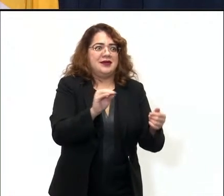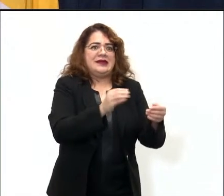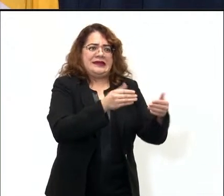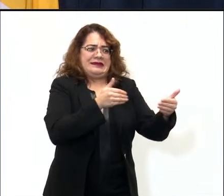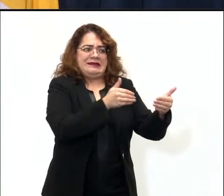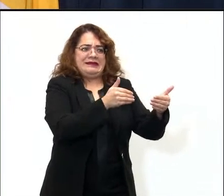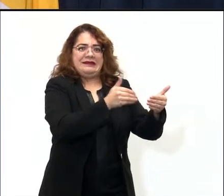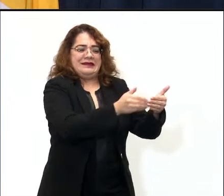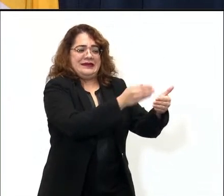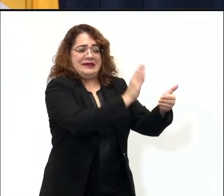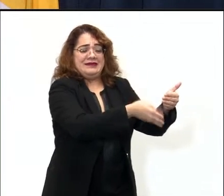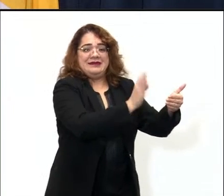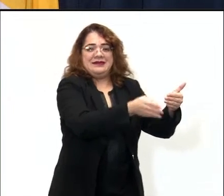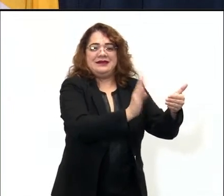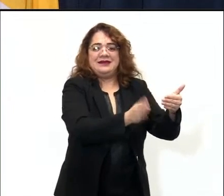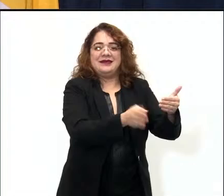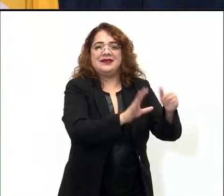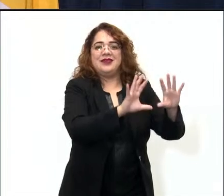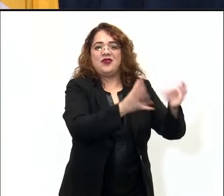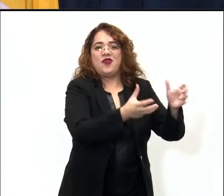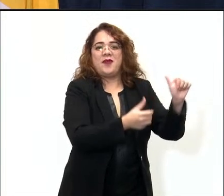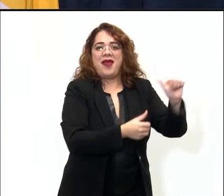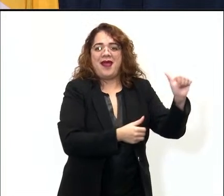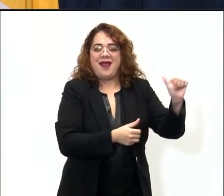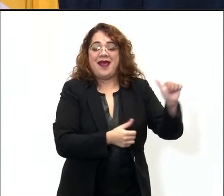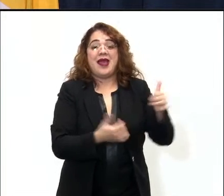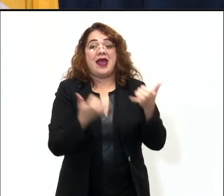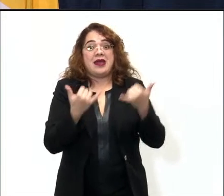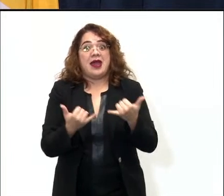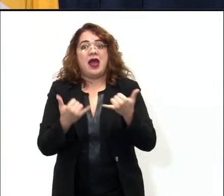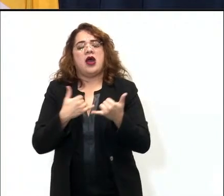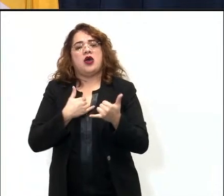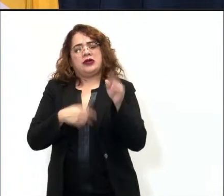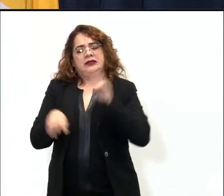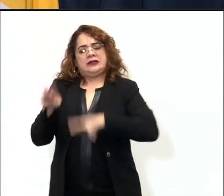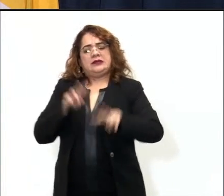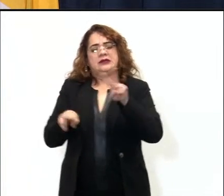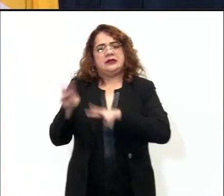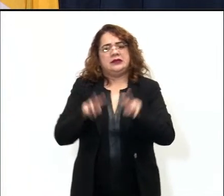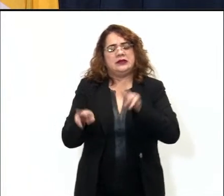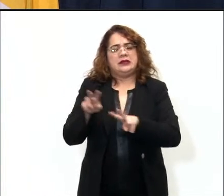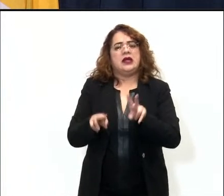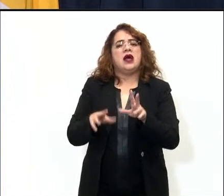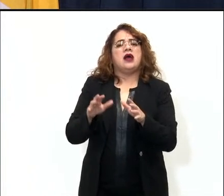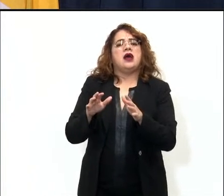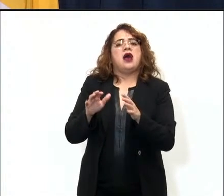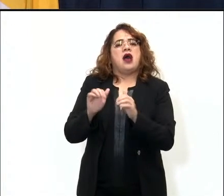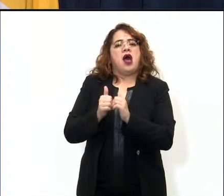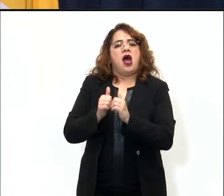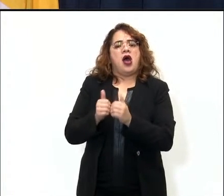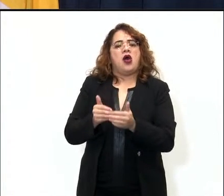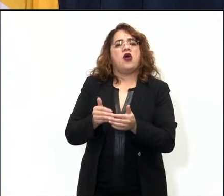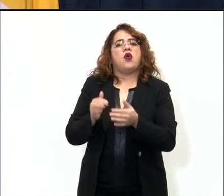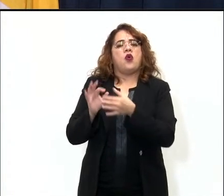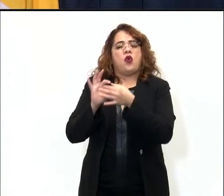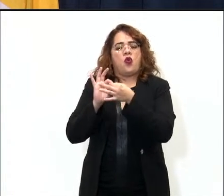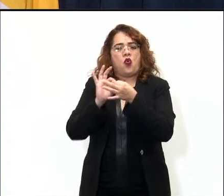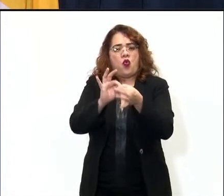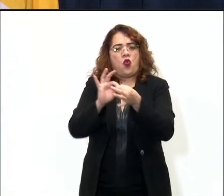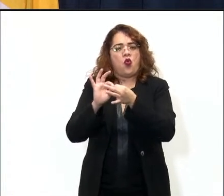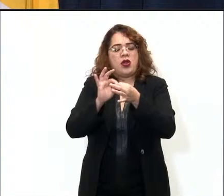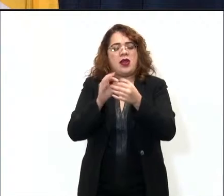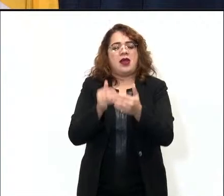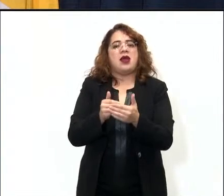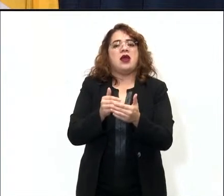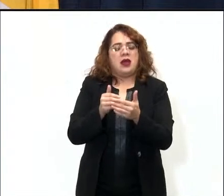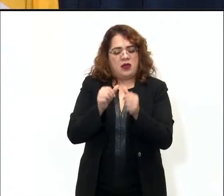proveedores de atención médica para evaluar las necesidades de vacunas para su fuerza laboral y coordinar